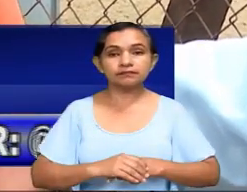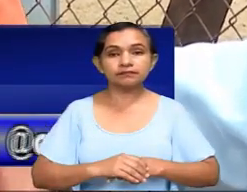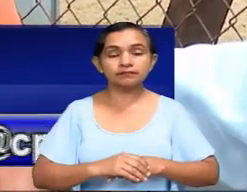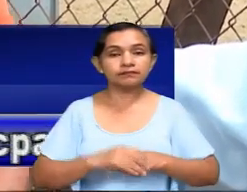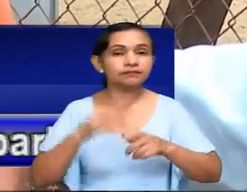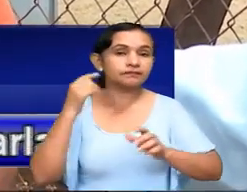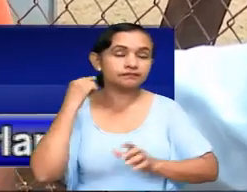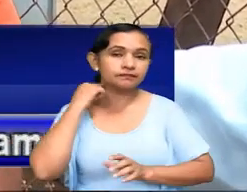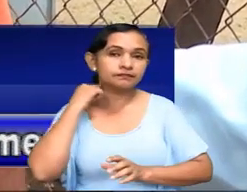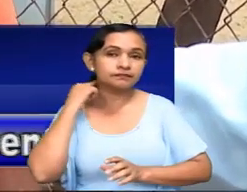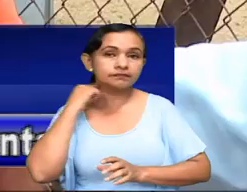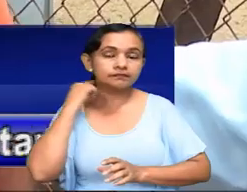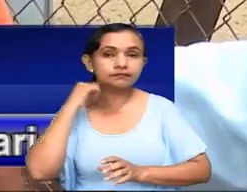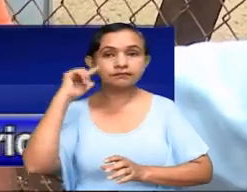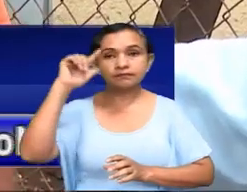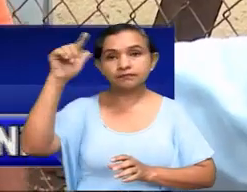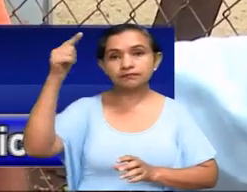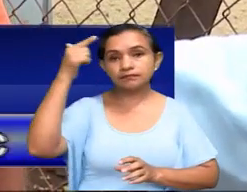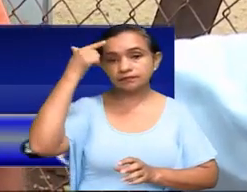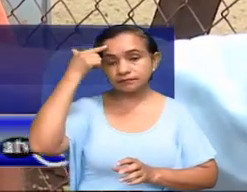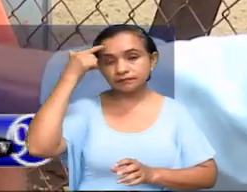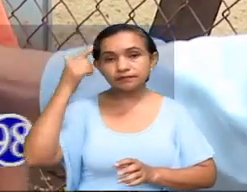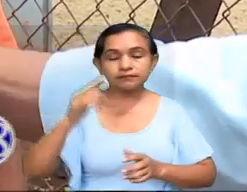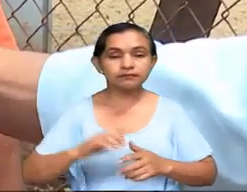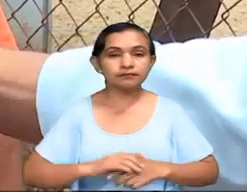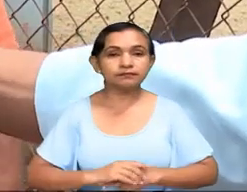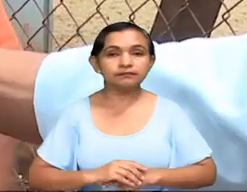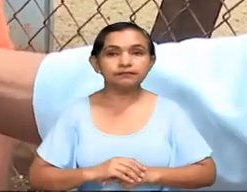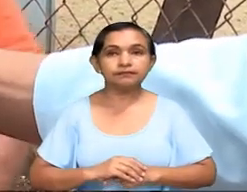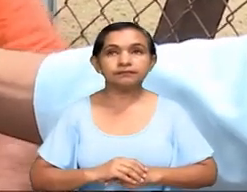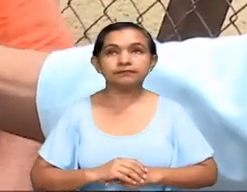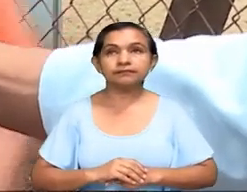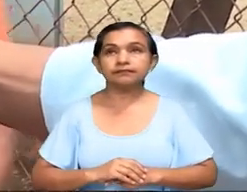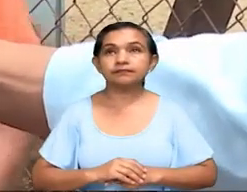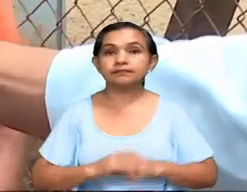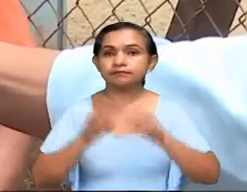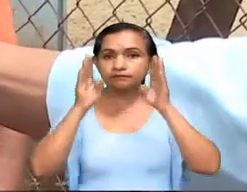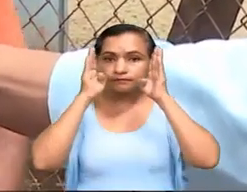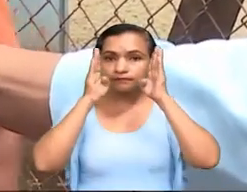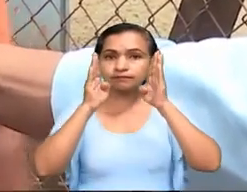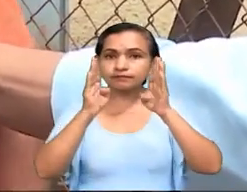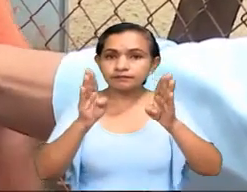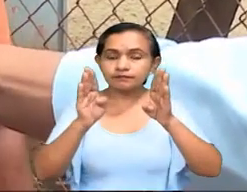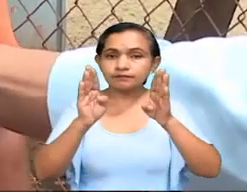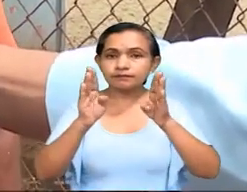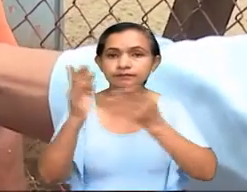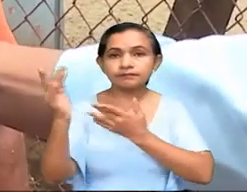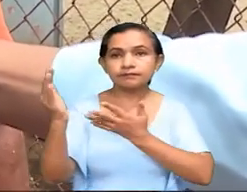siempre el gobierno ha estado siempre a la expectativa